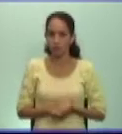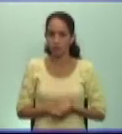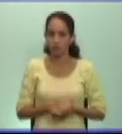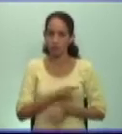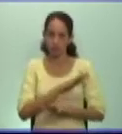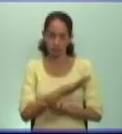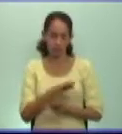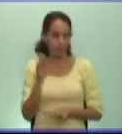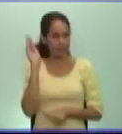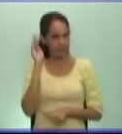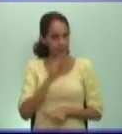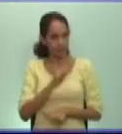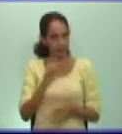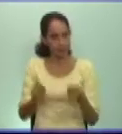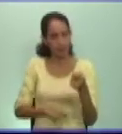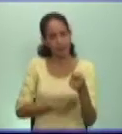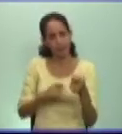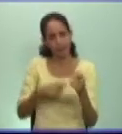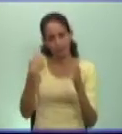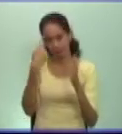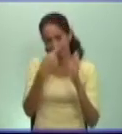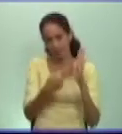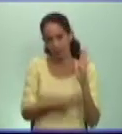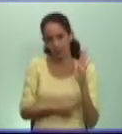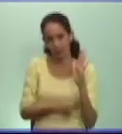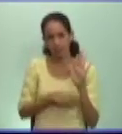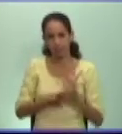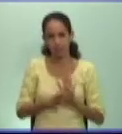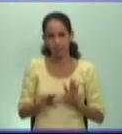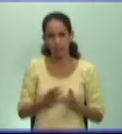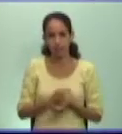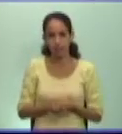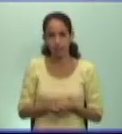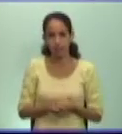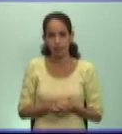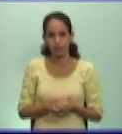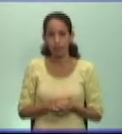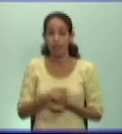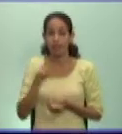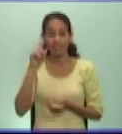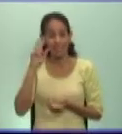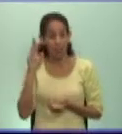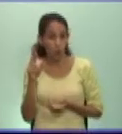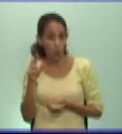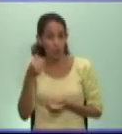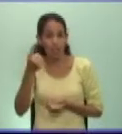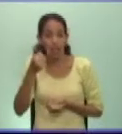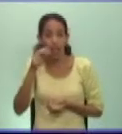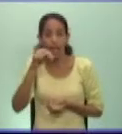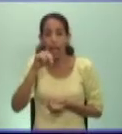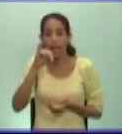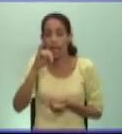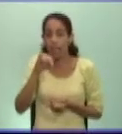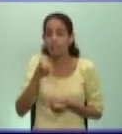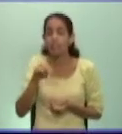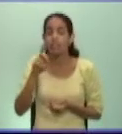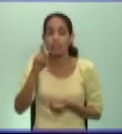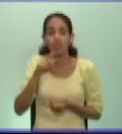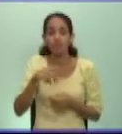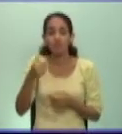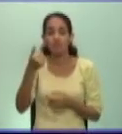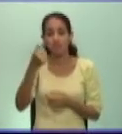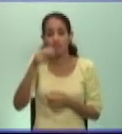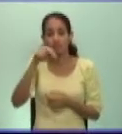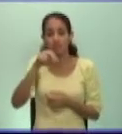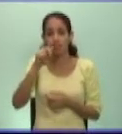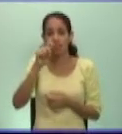particularidades de la Guerra Fría, sobre todo una esencia: anticomunismo, El objetivo era entonces tratar